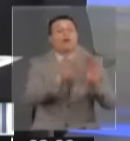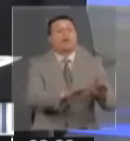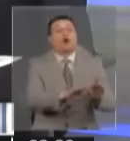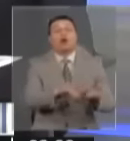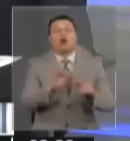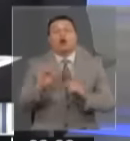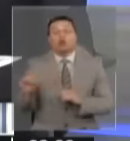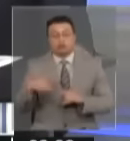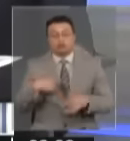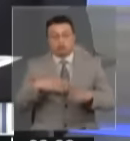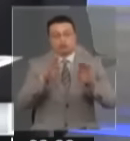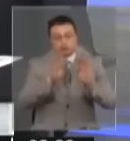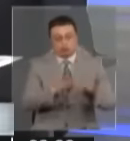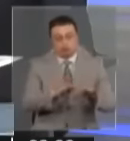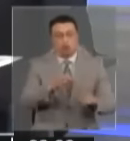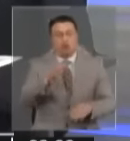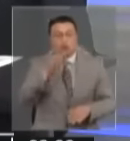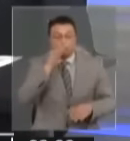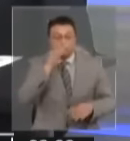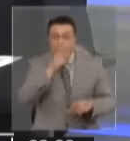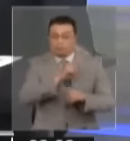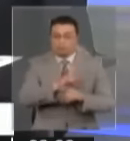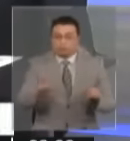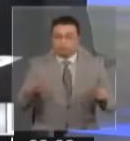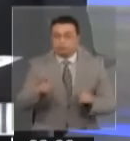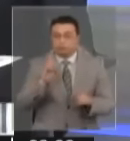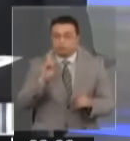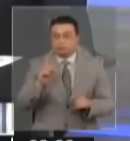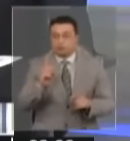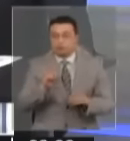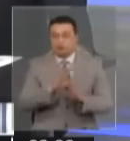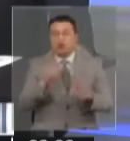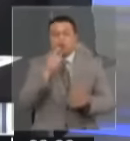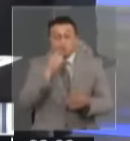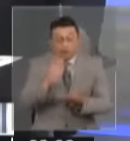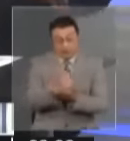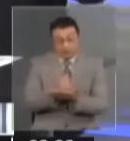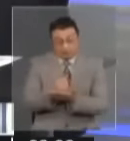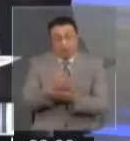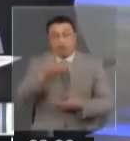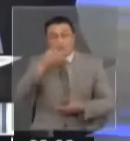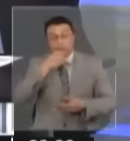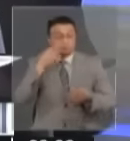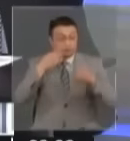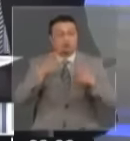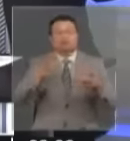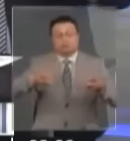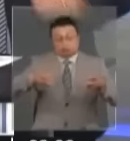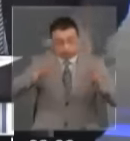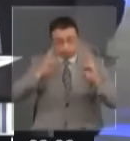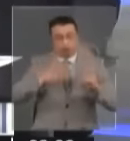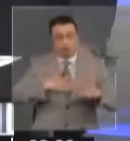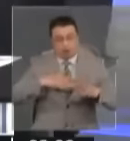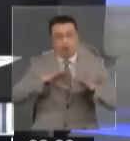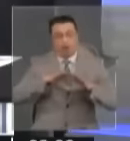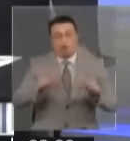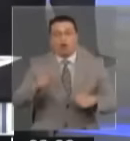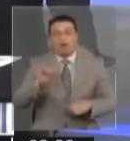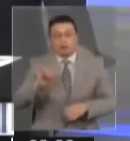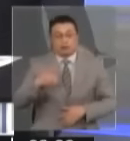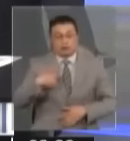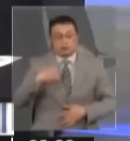de la despenalización del consumo. En promoción del uso medicinal. ¿Ya? Y me